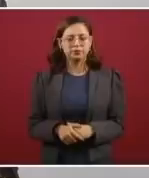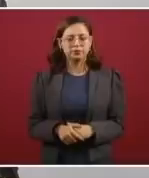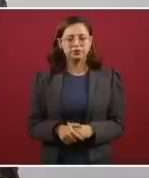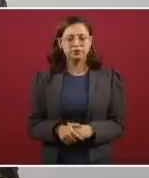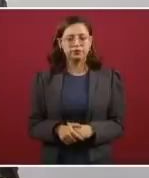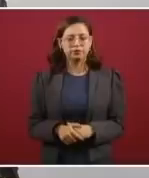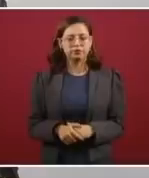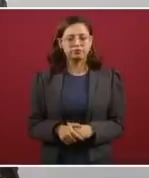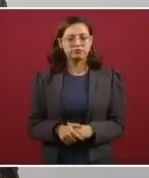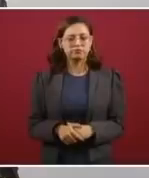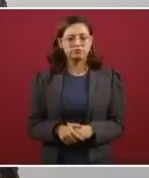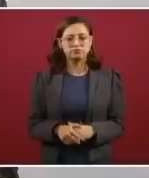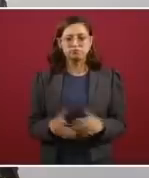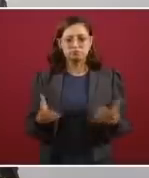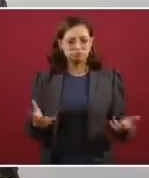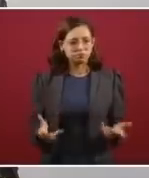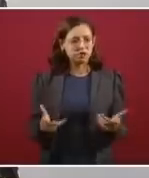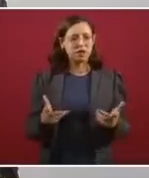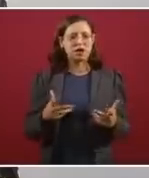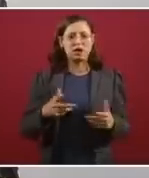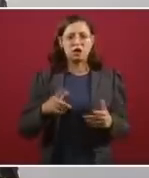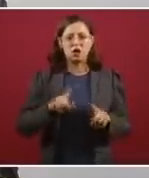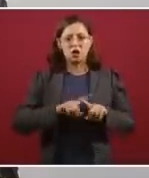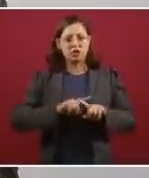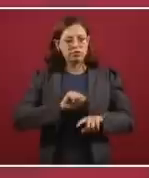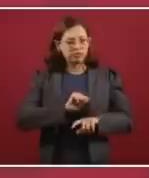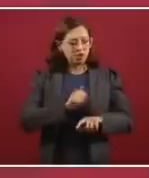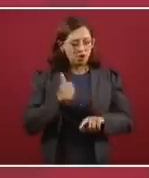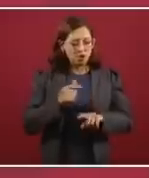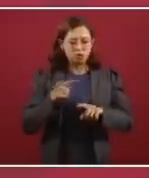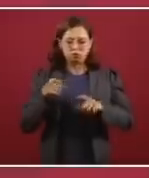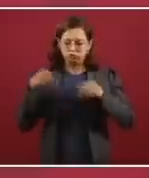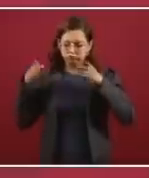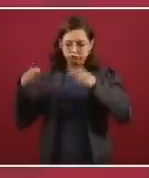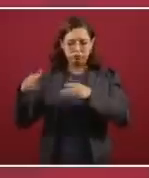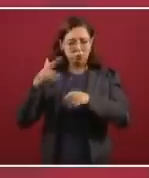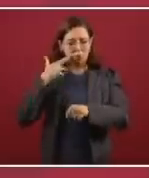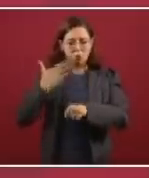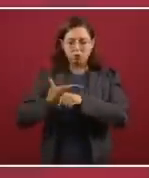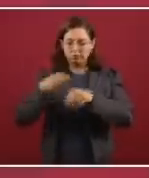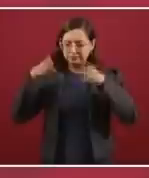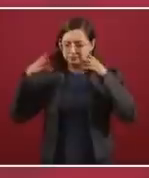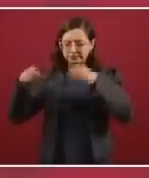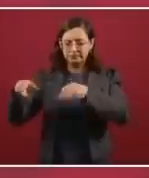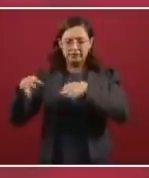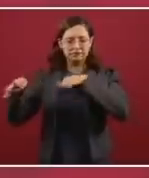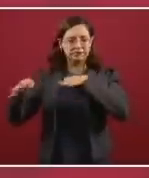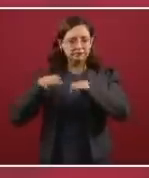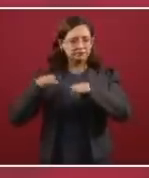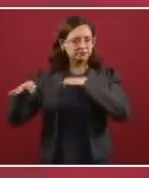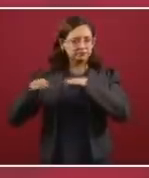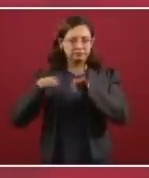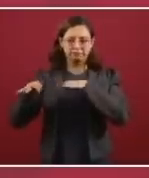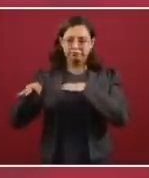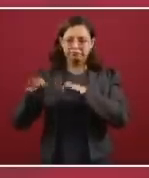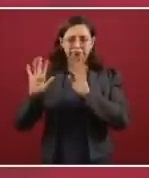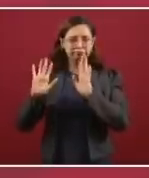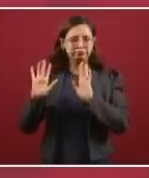para funciones que tienen encomendadas y que no